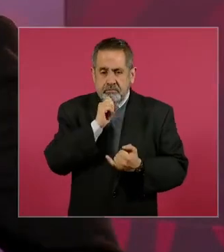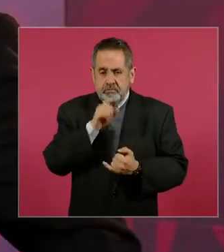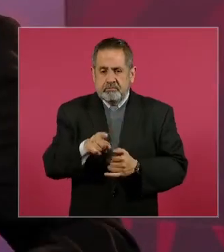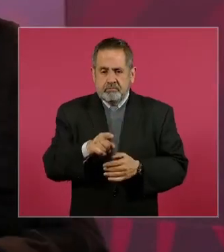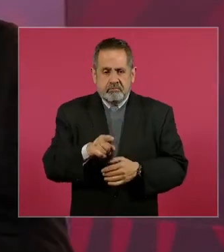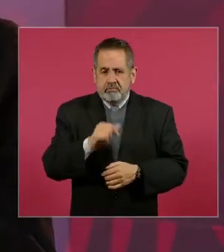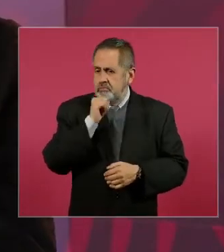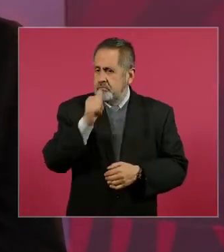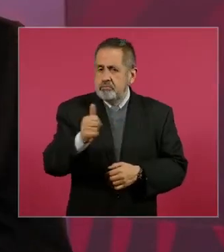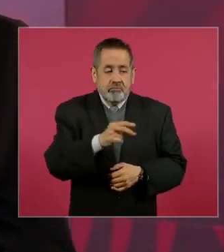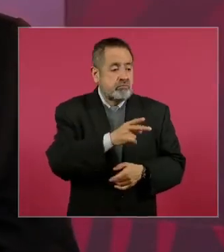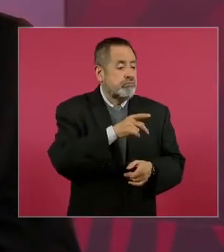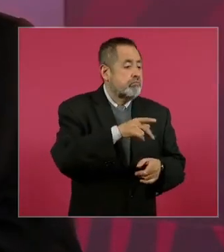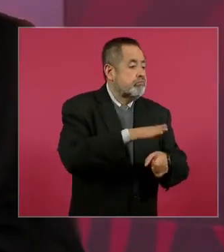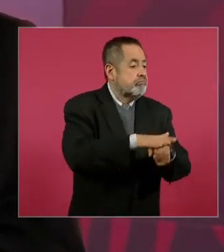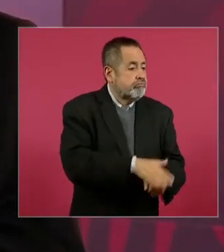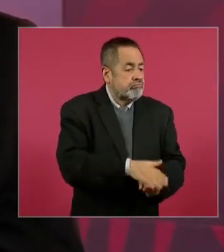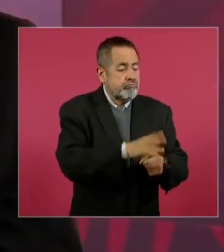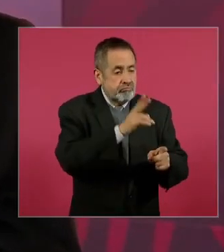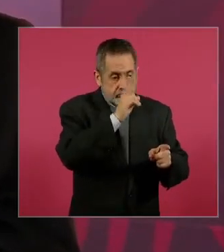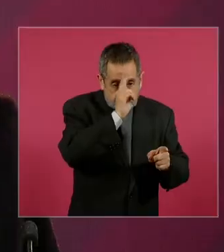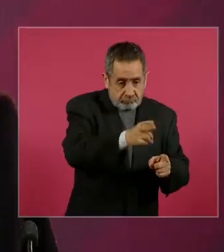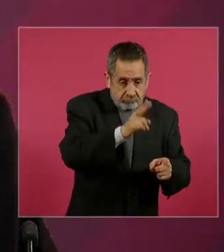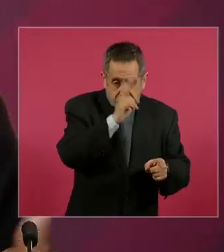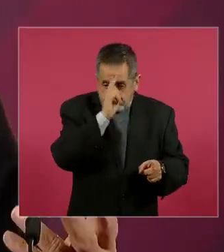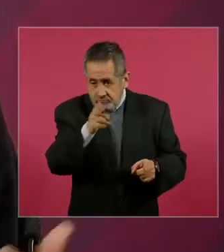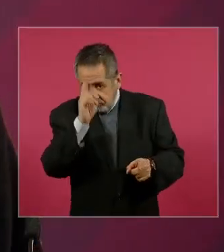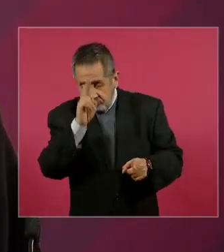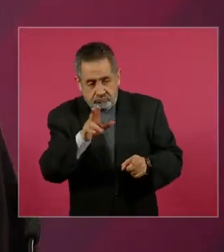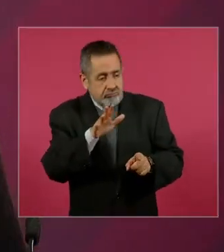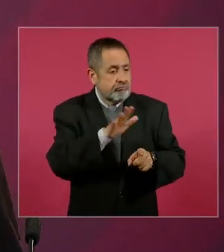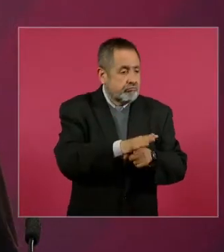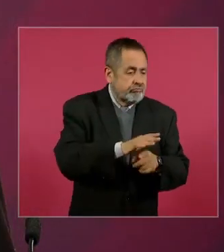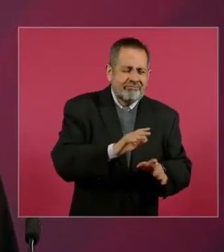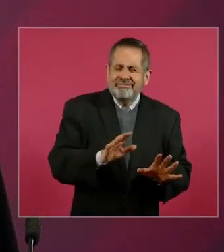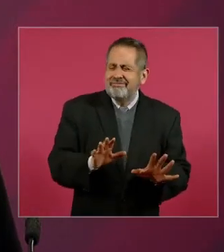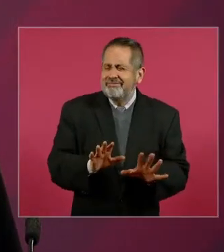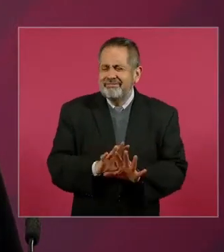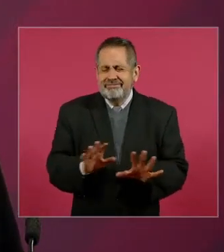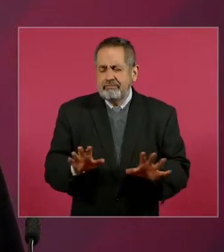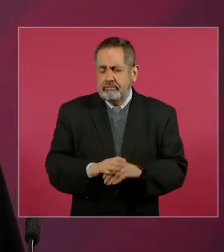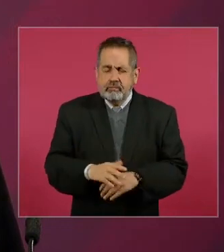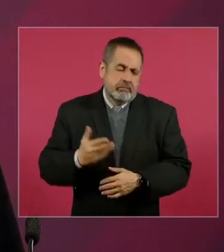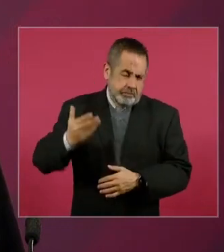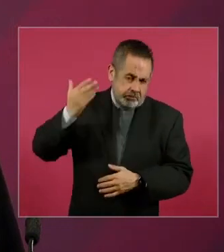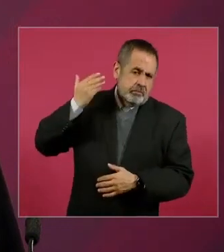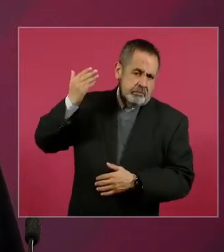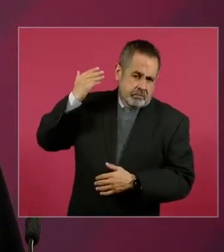sin censurar, sin perseguir a nadie, lo que hacían antes,